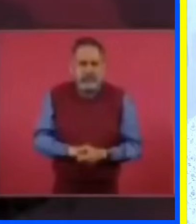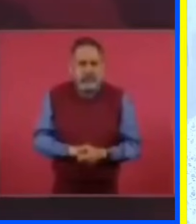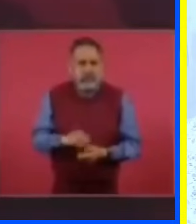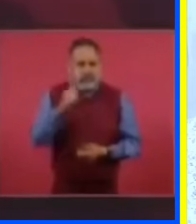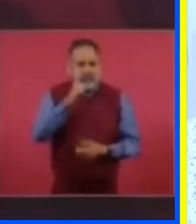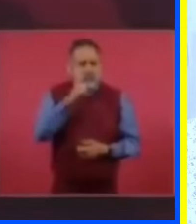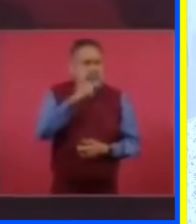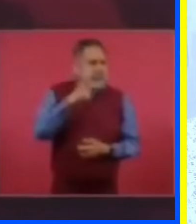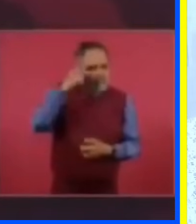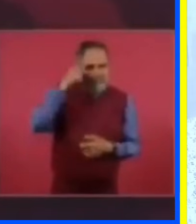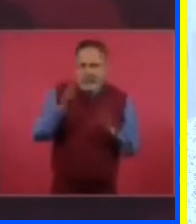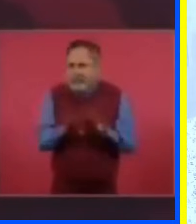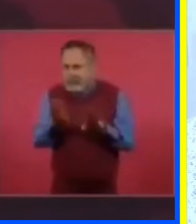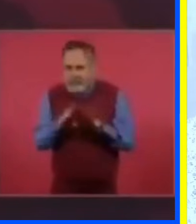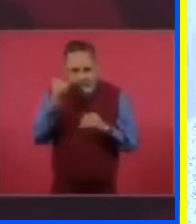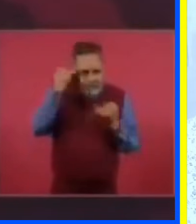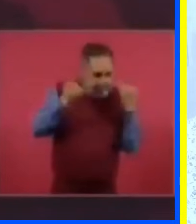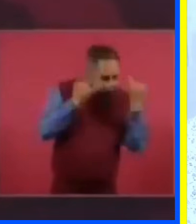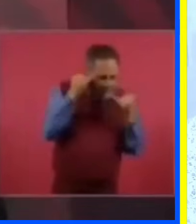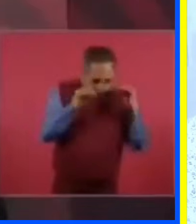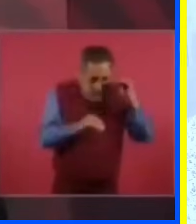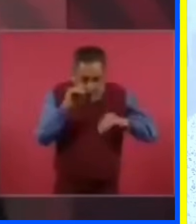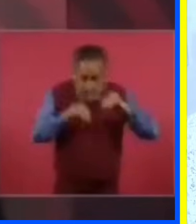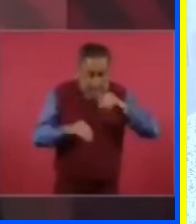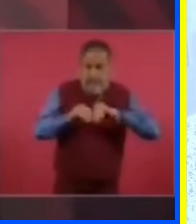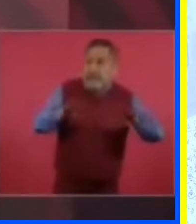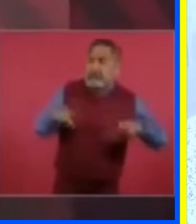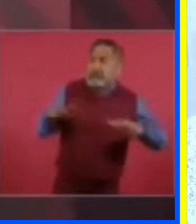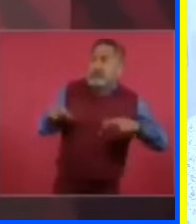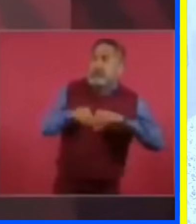siempre se anda buscando, la nota, dicen.